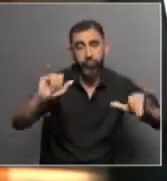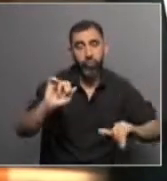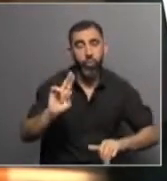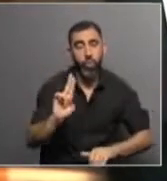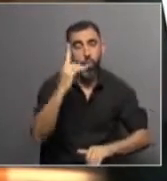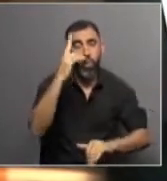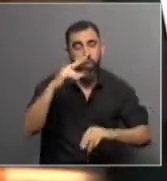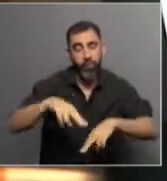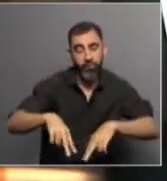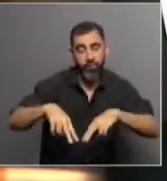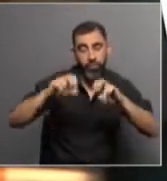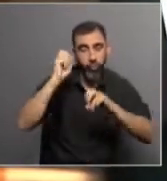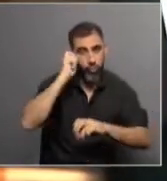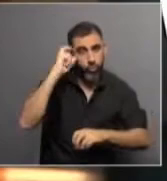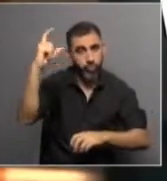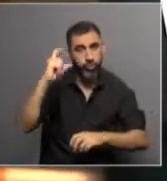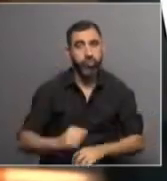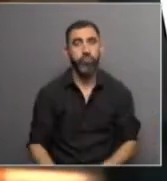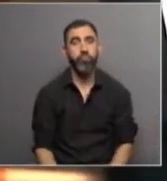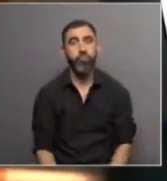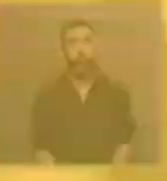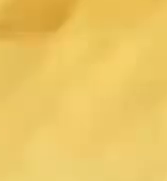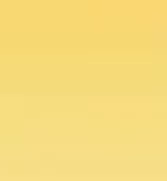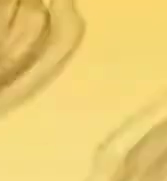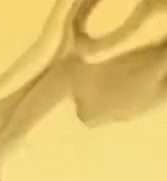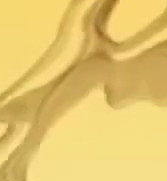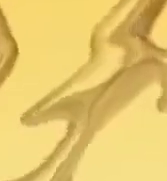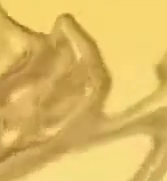de la investigación y el conocimiento.